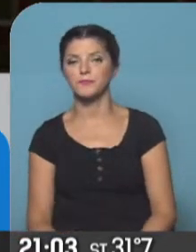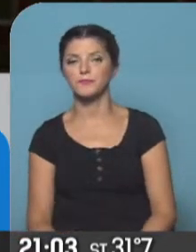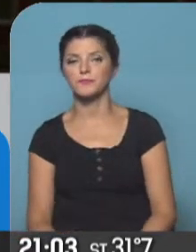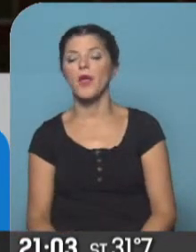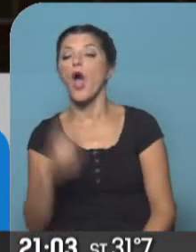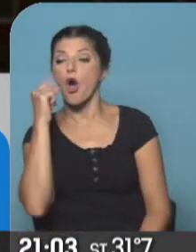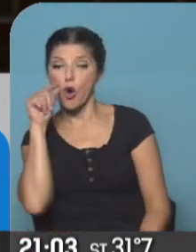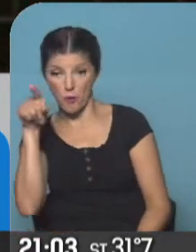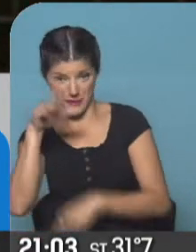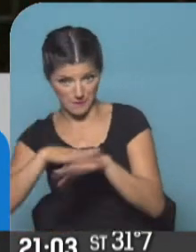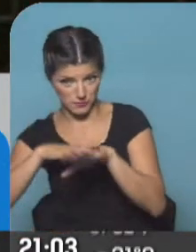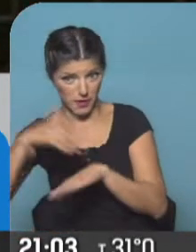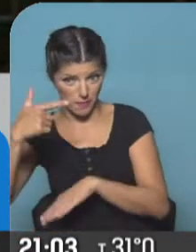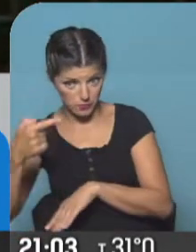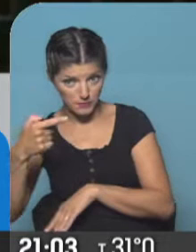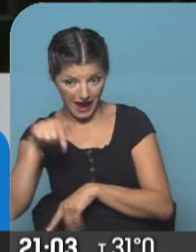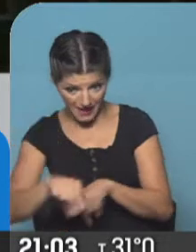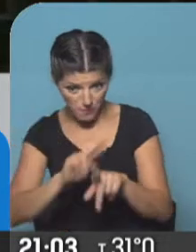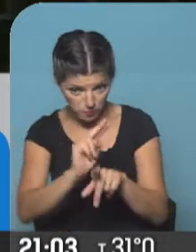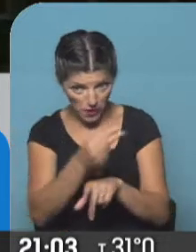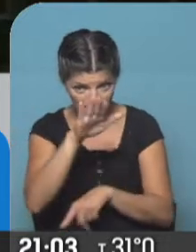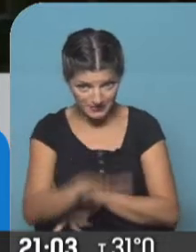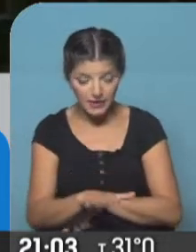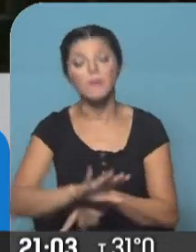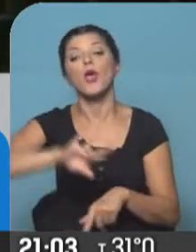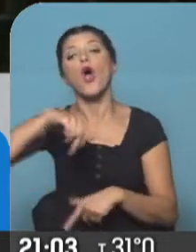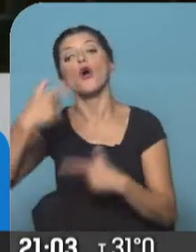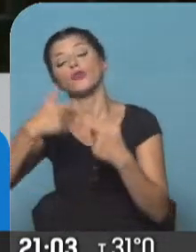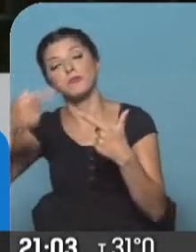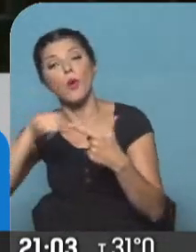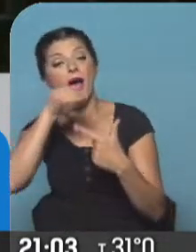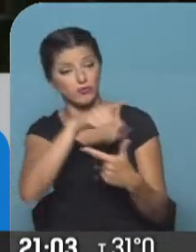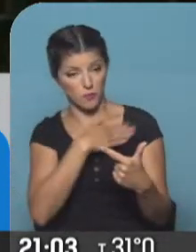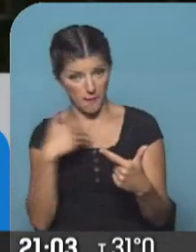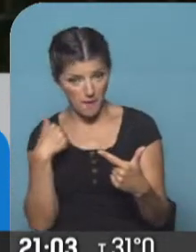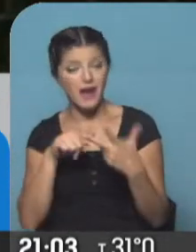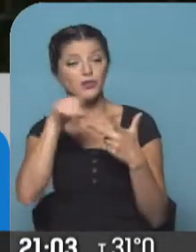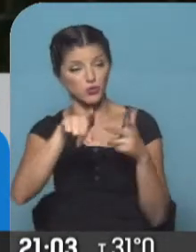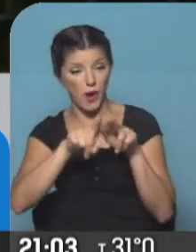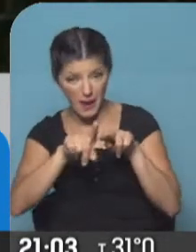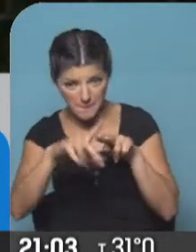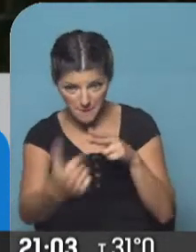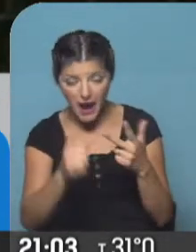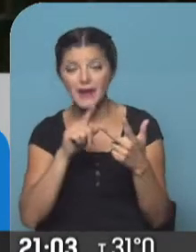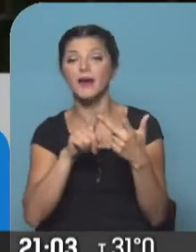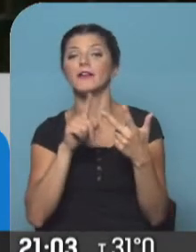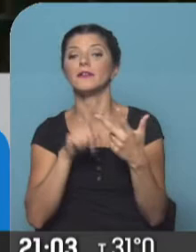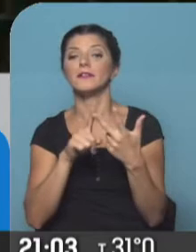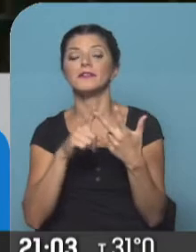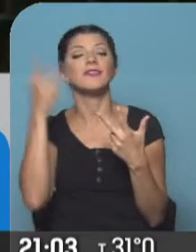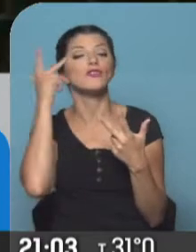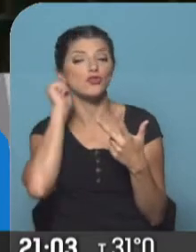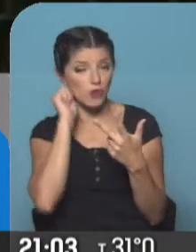agresor otro de los proyectiles hirió a la mamá de jazmín y a su hermana de 18 de 18 años